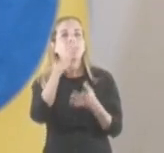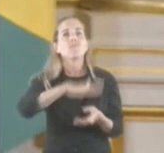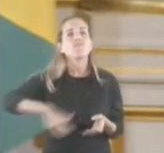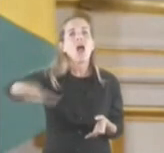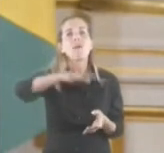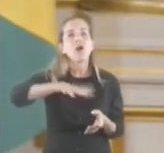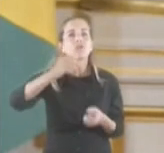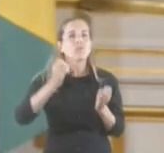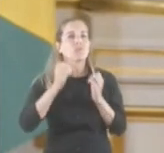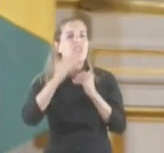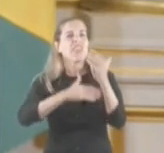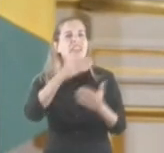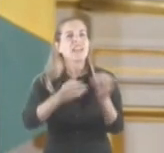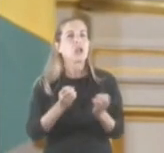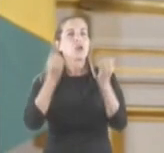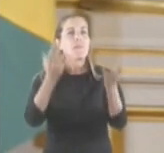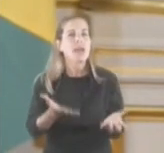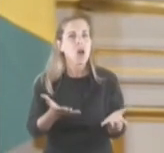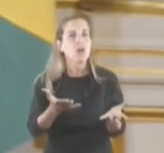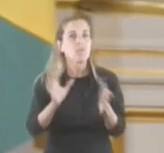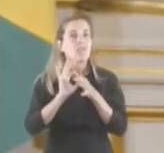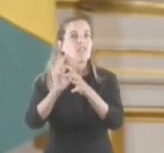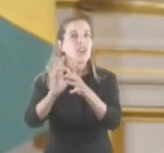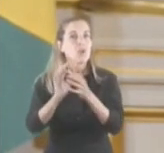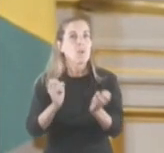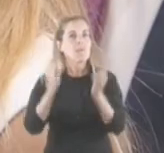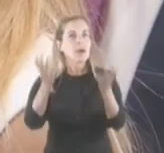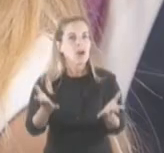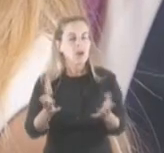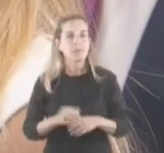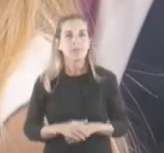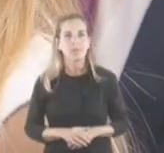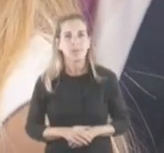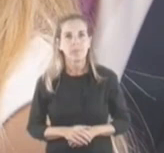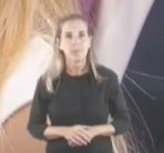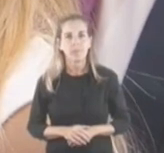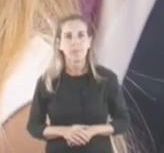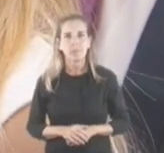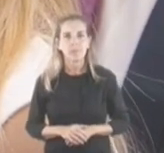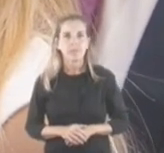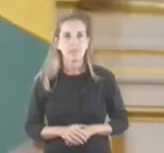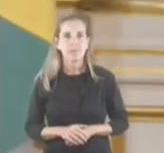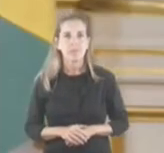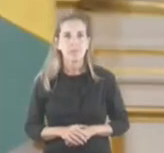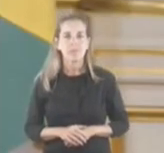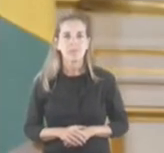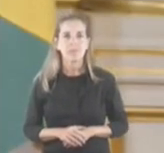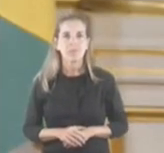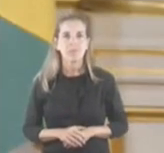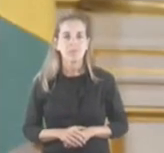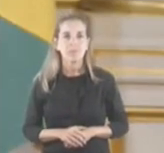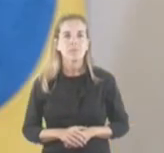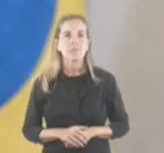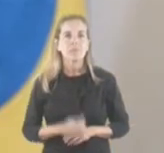También tenemos que trabajar pela interconexión eléctrica y energética que vincule y mejore la vida de nuestros pueblos.